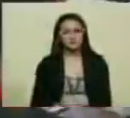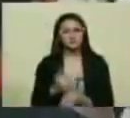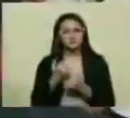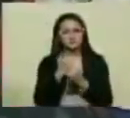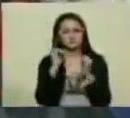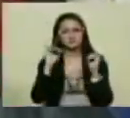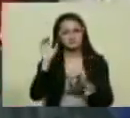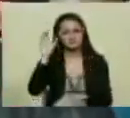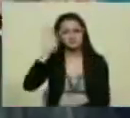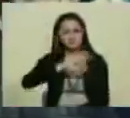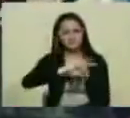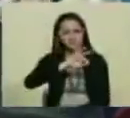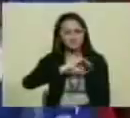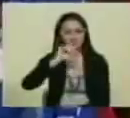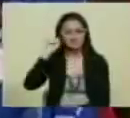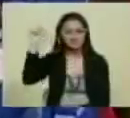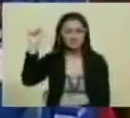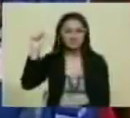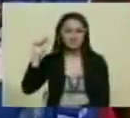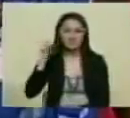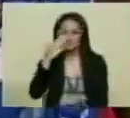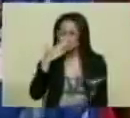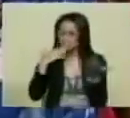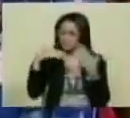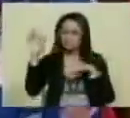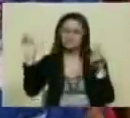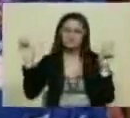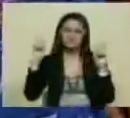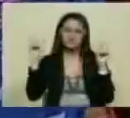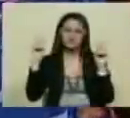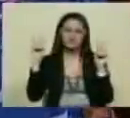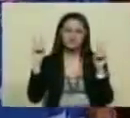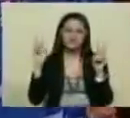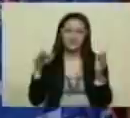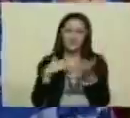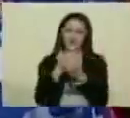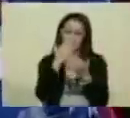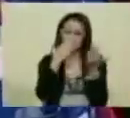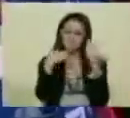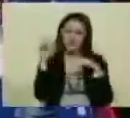¡Independencia y patria socialista! ¡Hasta la victoria siempre, camaradas!